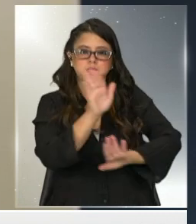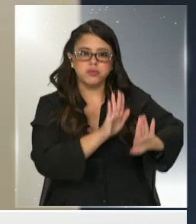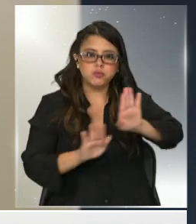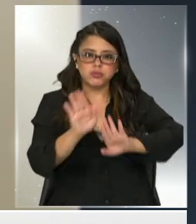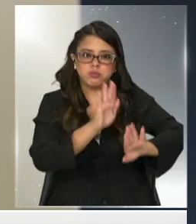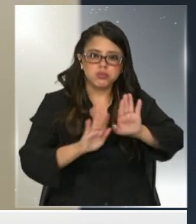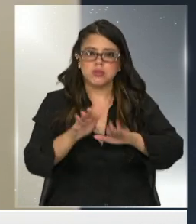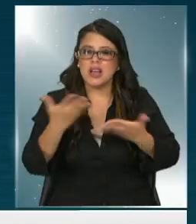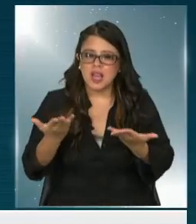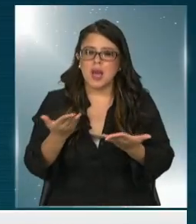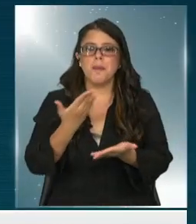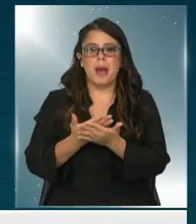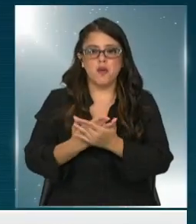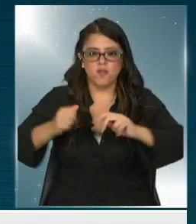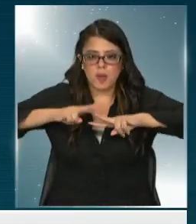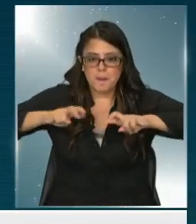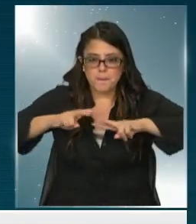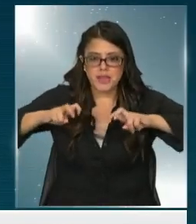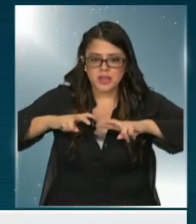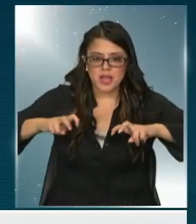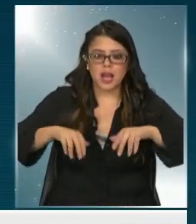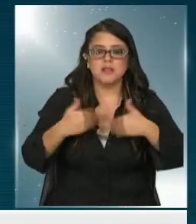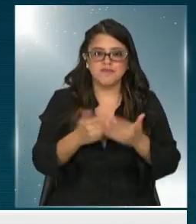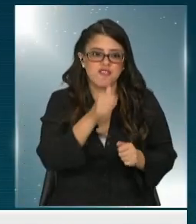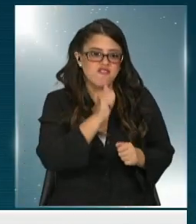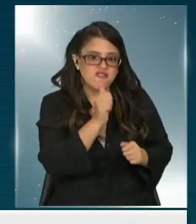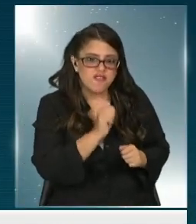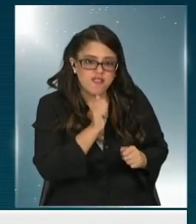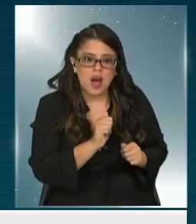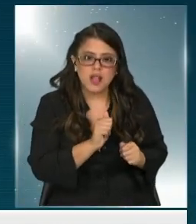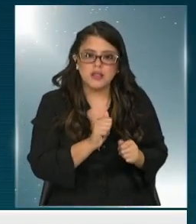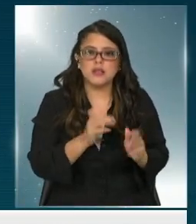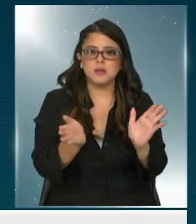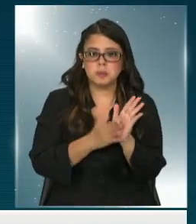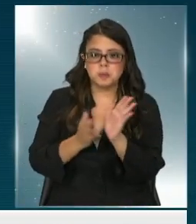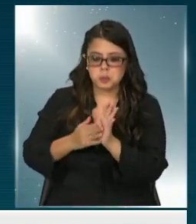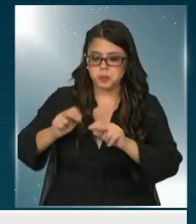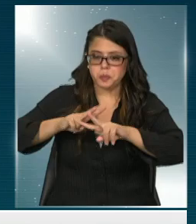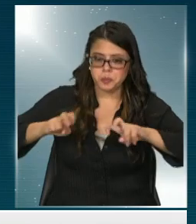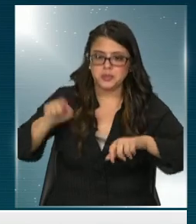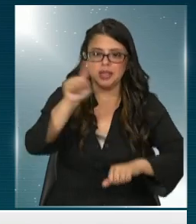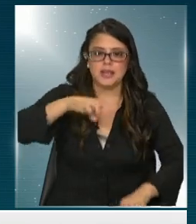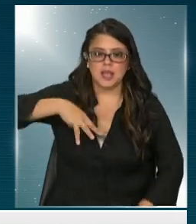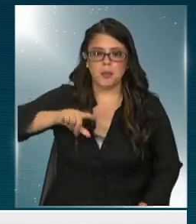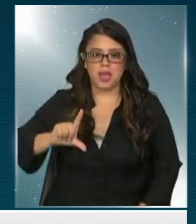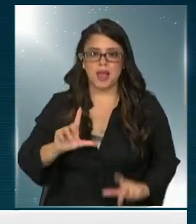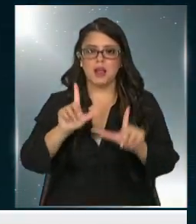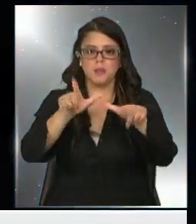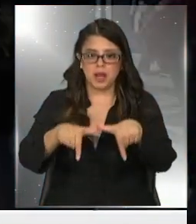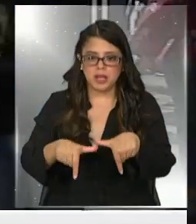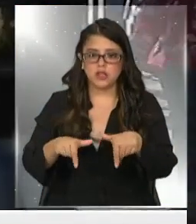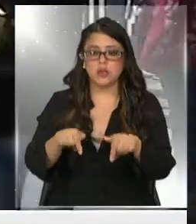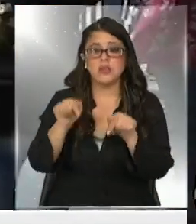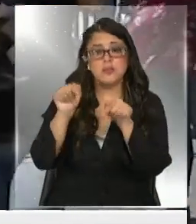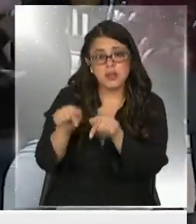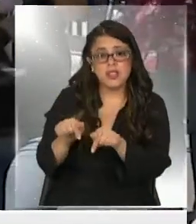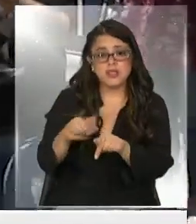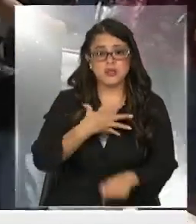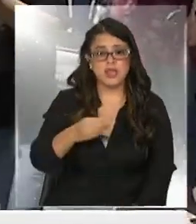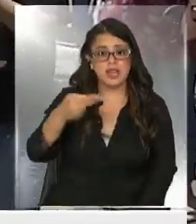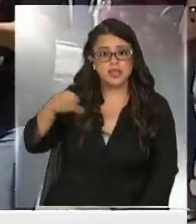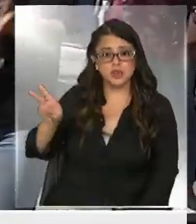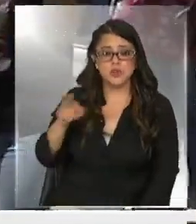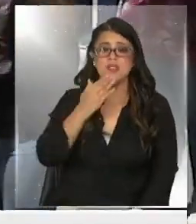investigación. Aún restan algunos peritajes por parte del Servicio Médico Legal. Tras ello, por fin, su hija,